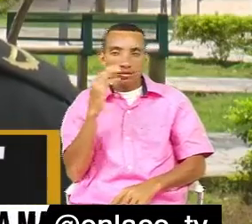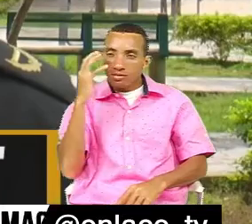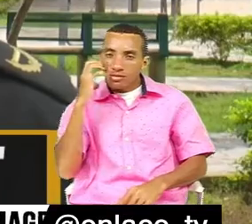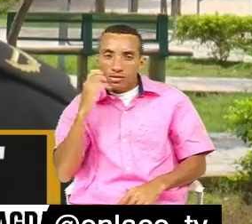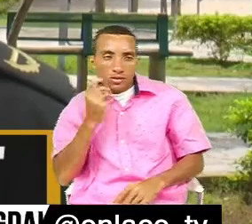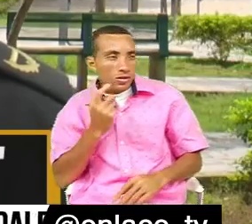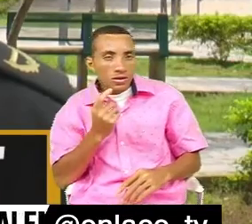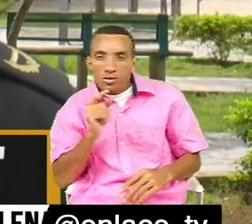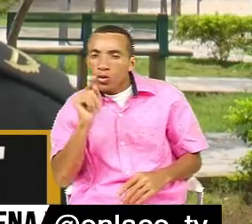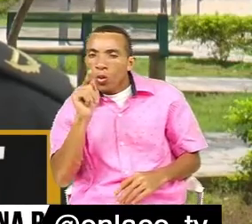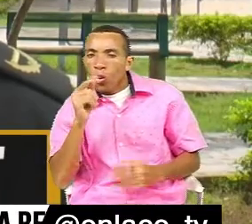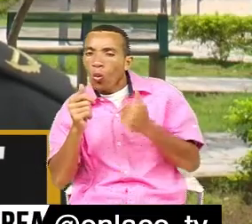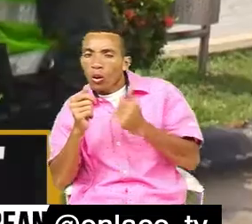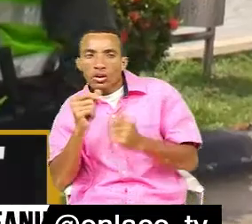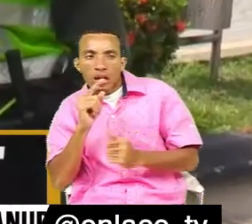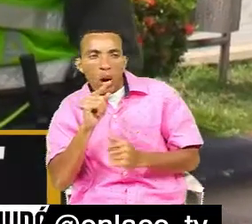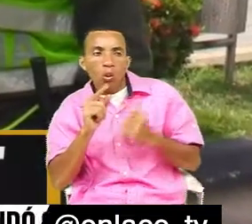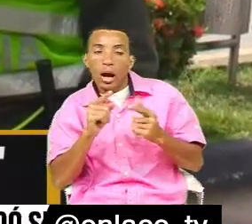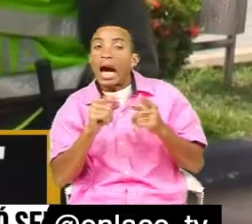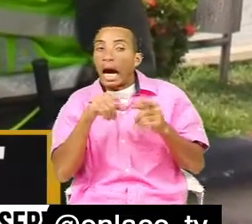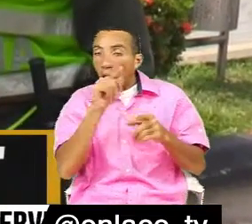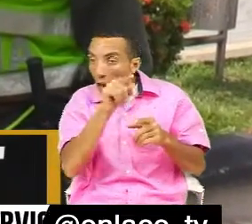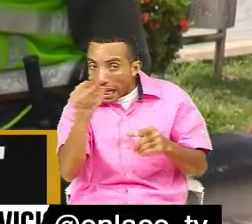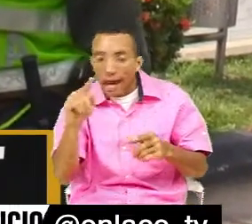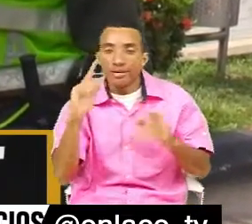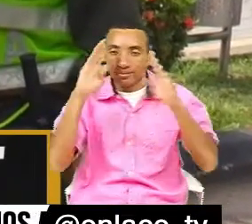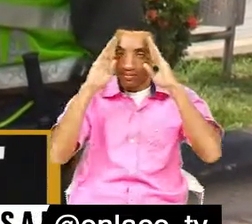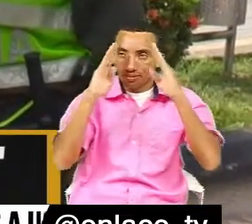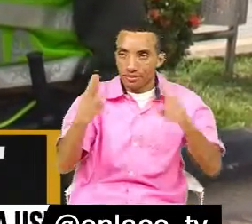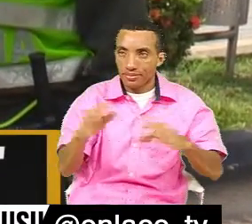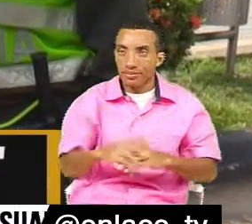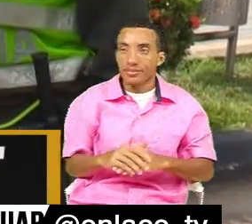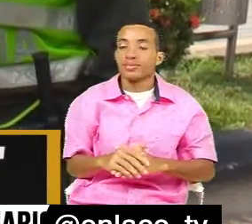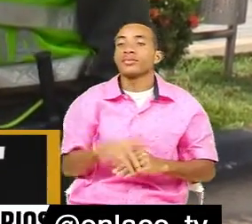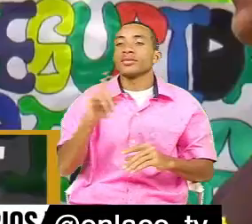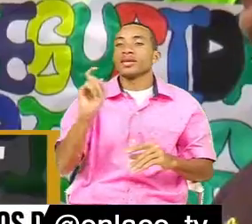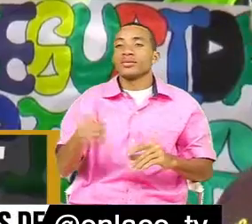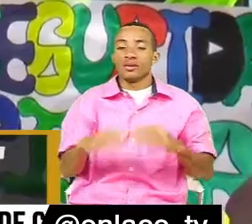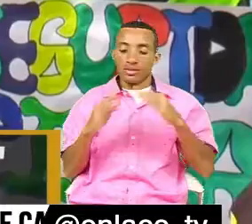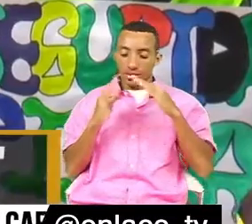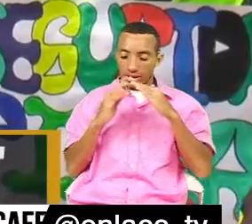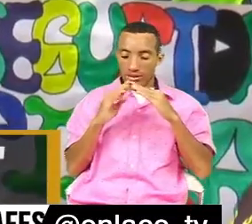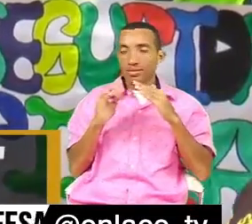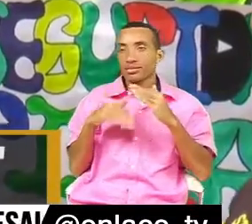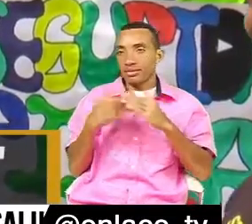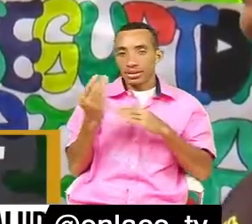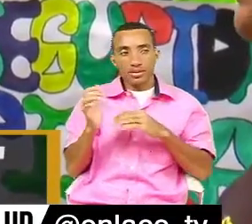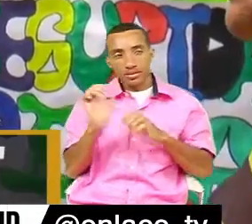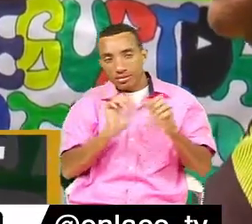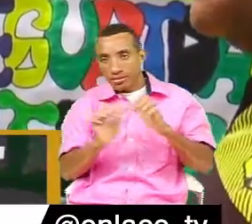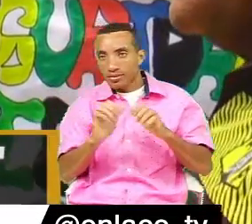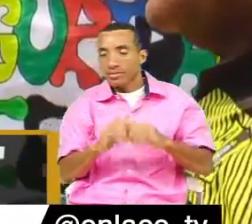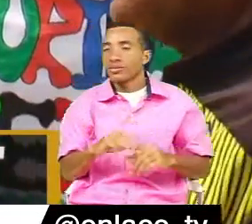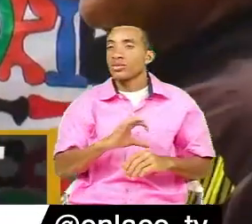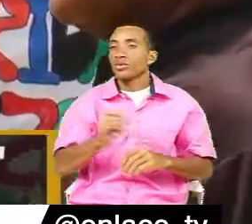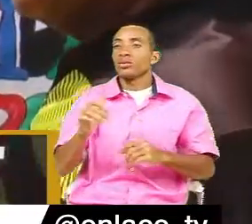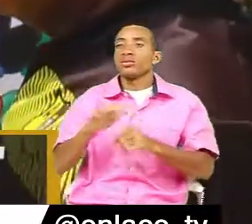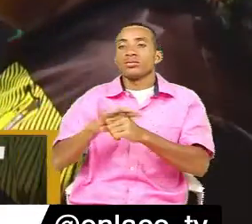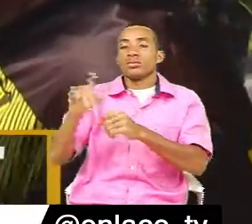nos presentan la mayor cantidad de descuidos. La seguridad empieza por casa. Así se denomina la campaña, que recorrerá otros sectores de la ciudad